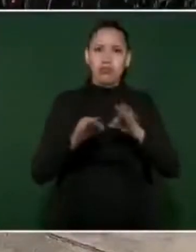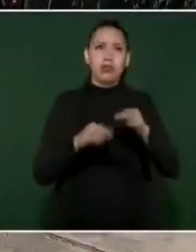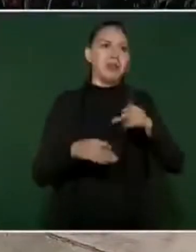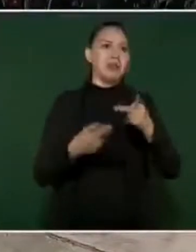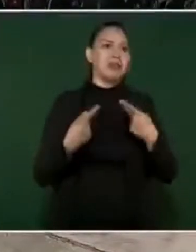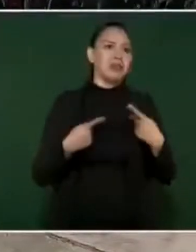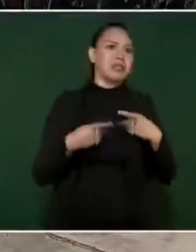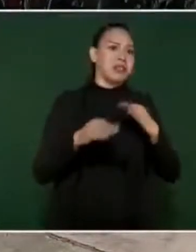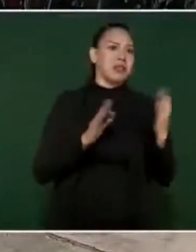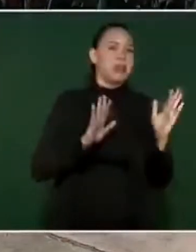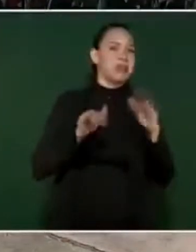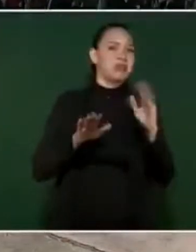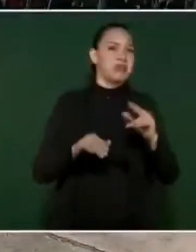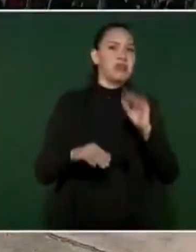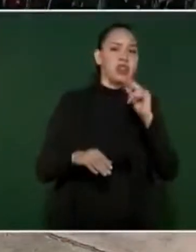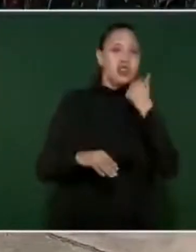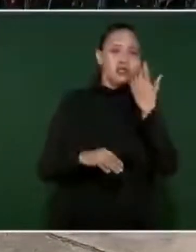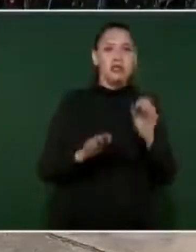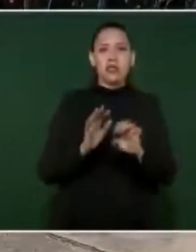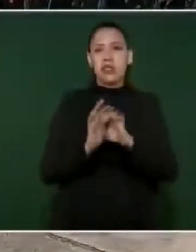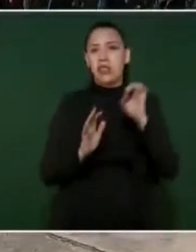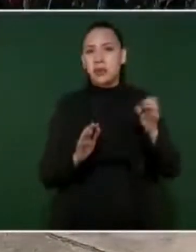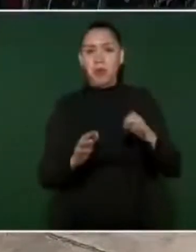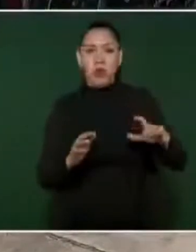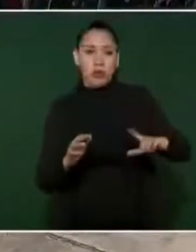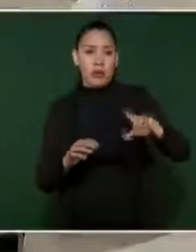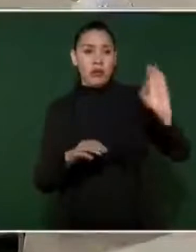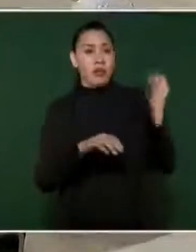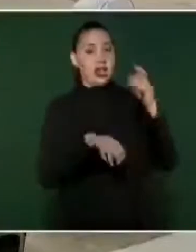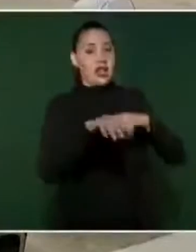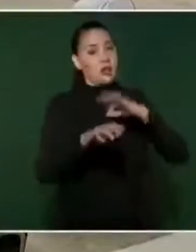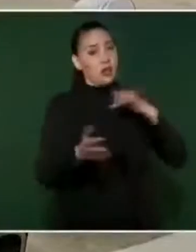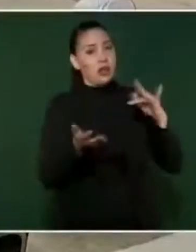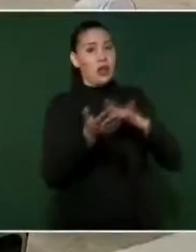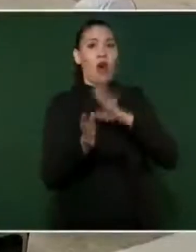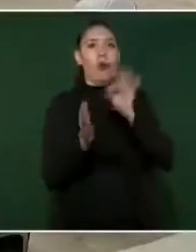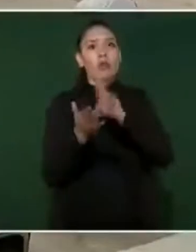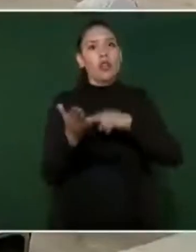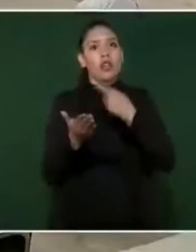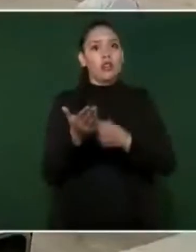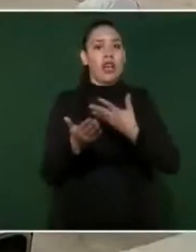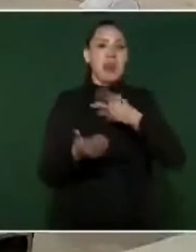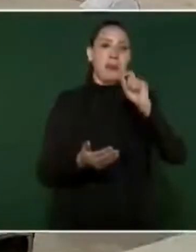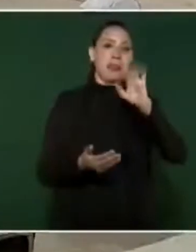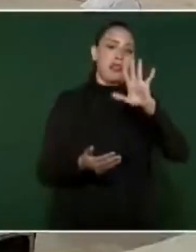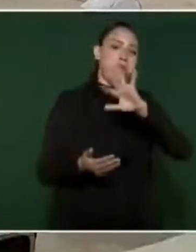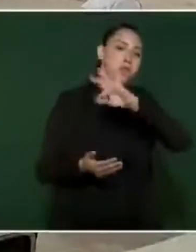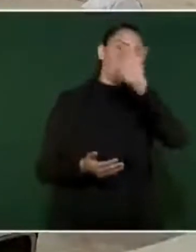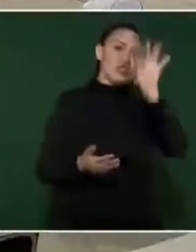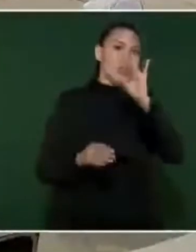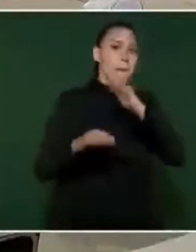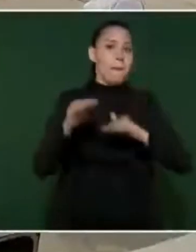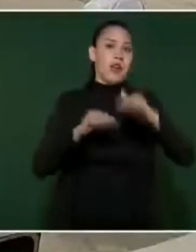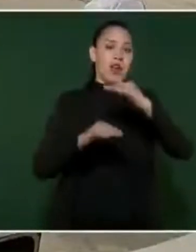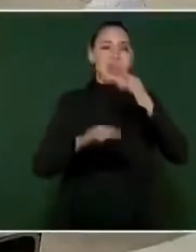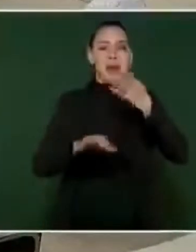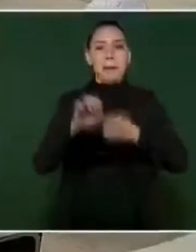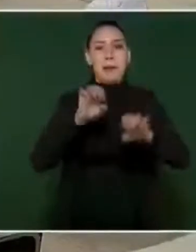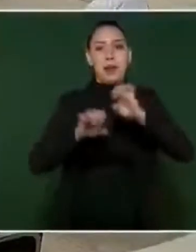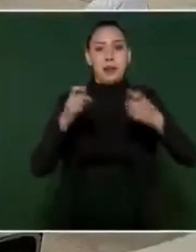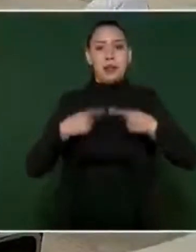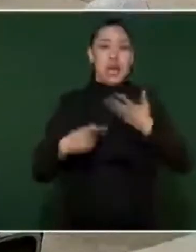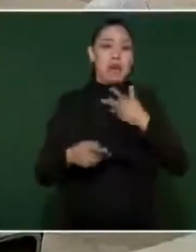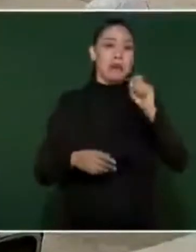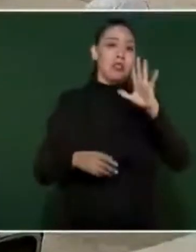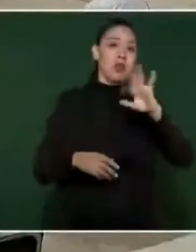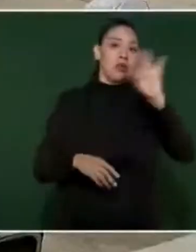gobierno federal hacia municipios, por ejemplo, como Reynosa, que es la ciudad más importante del estado, la que genera el 25% del empleo e incluso tiene cerca del 25% del